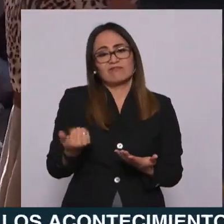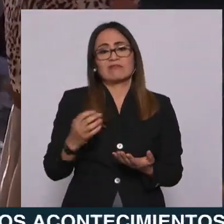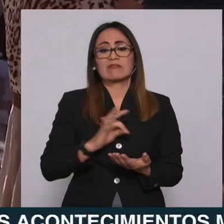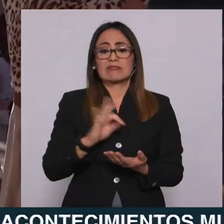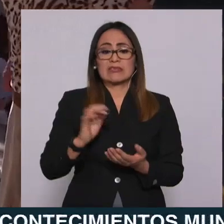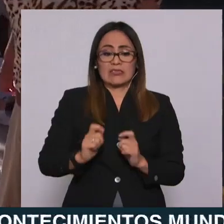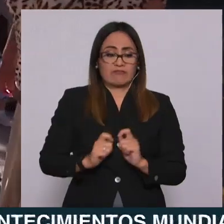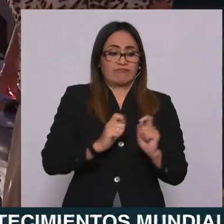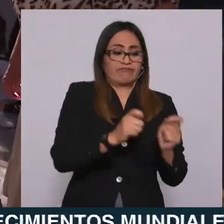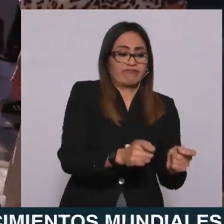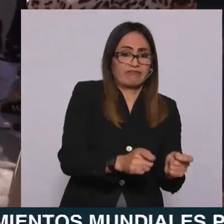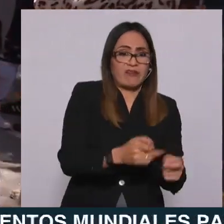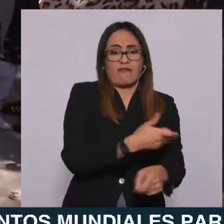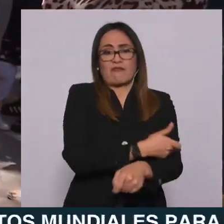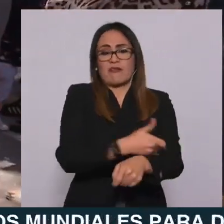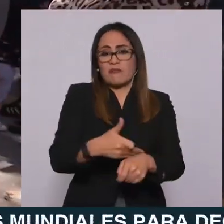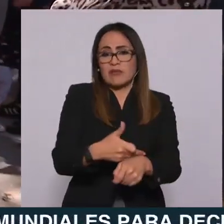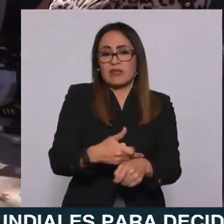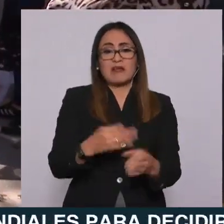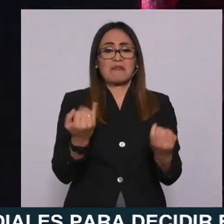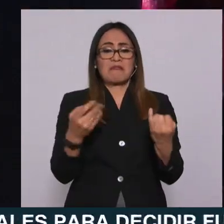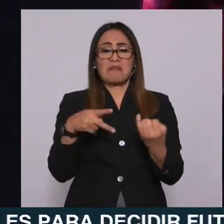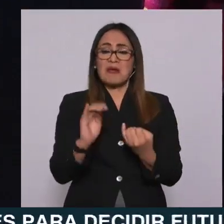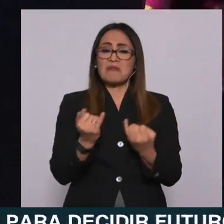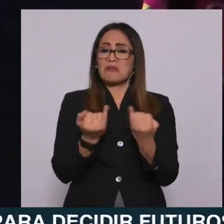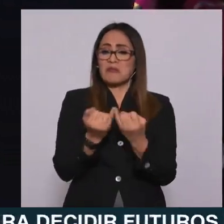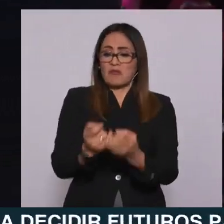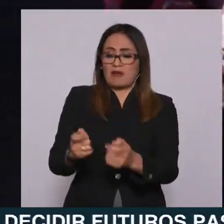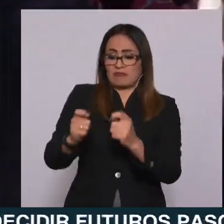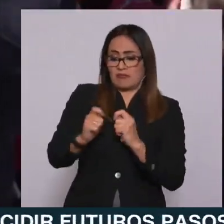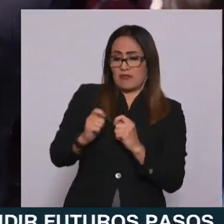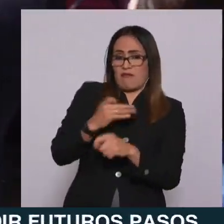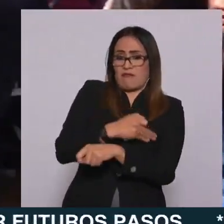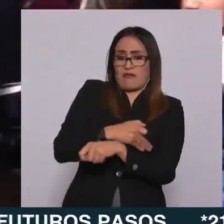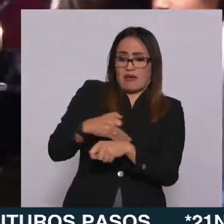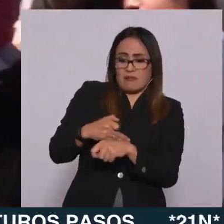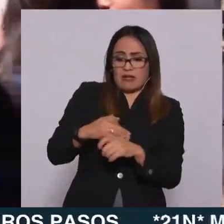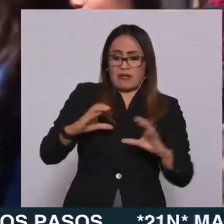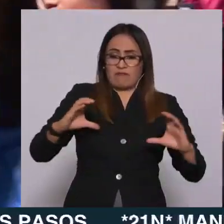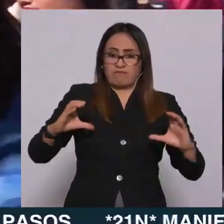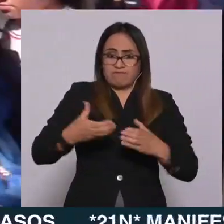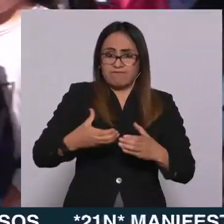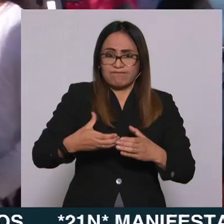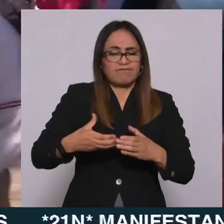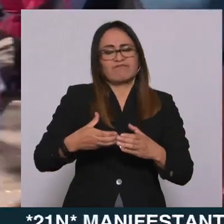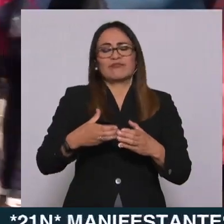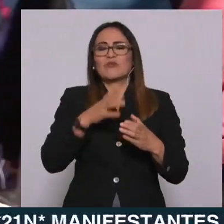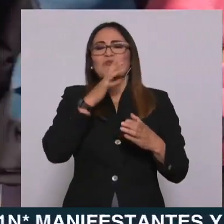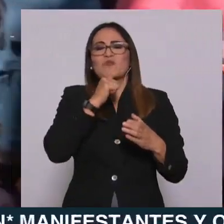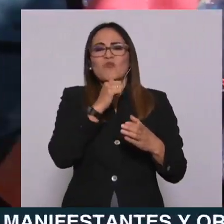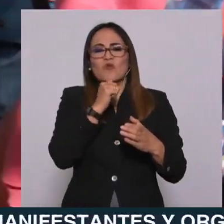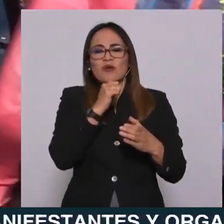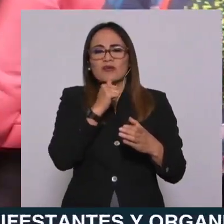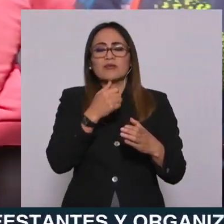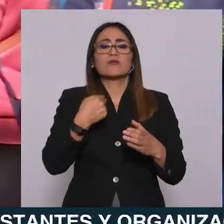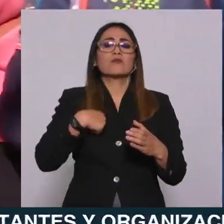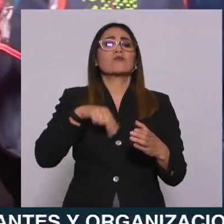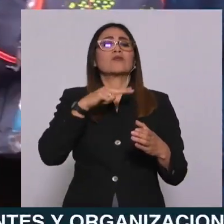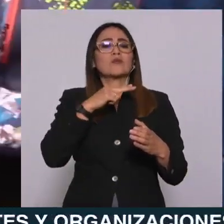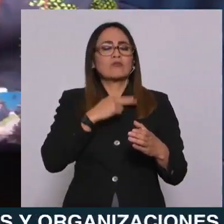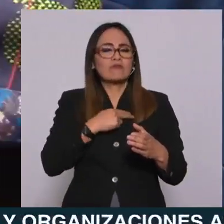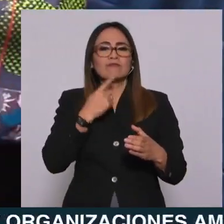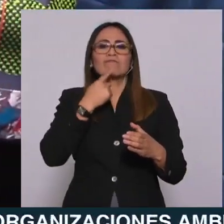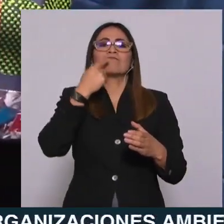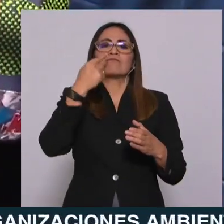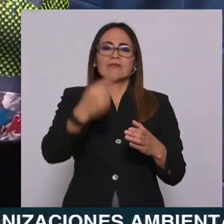pueden depositarlo en la familia y tampoco la familia tiene ningún espacio de contención. Lo que nosotros hemos venido diciendo es que tenemos que tomar